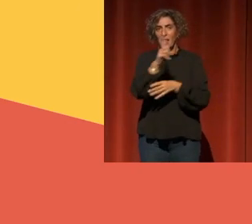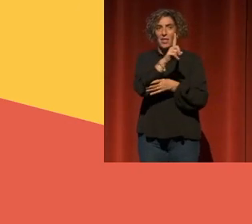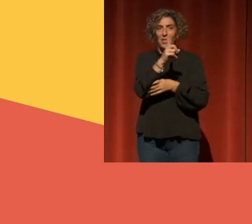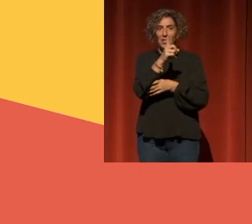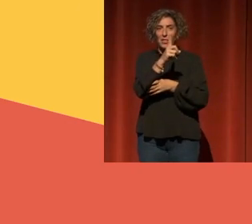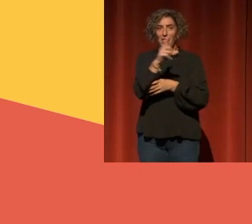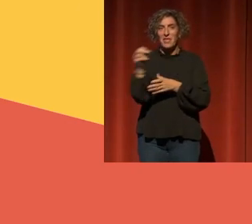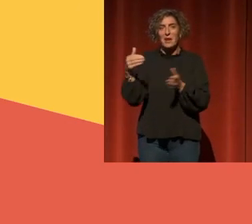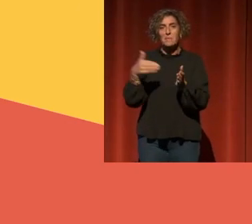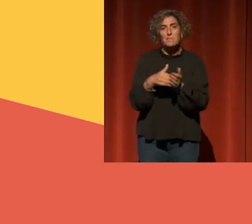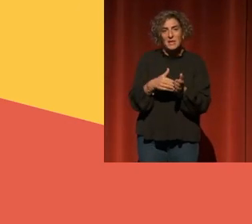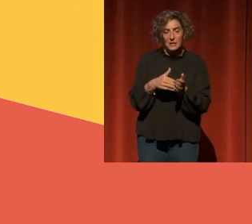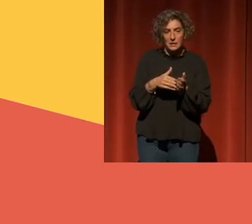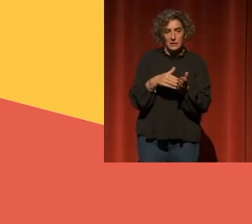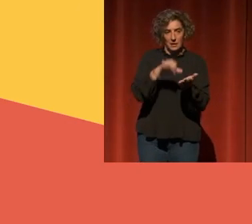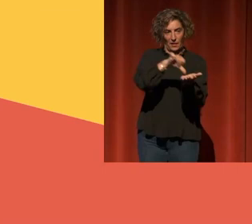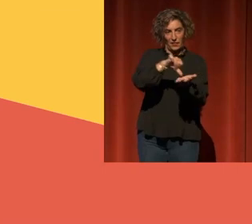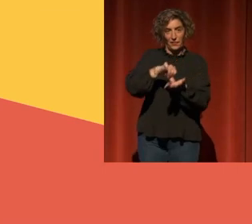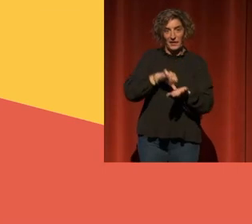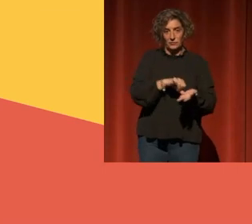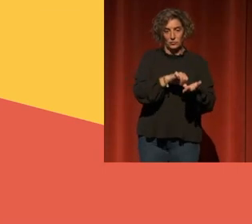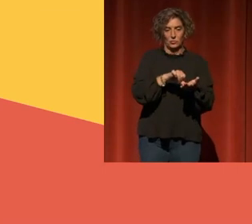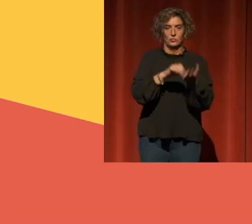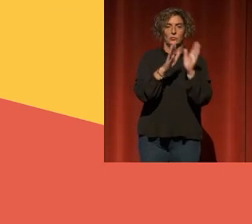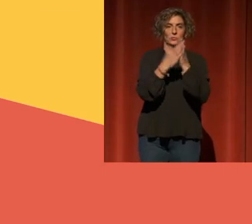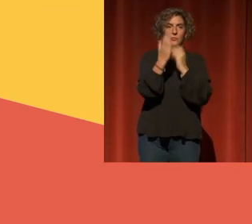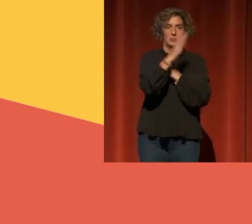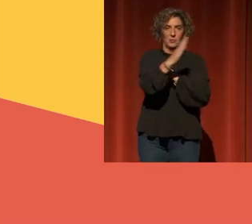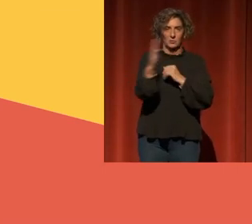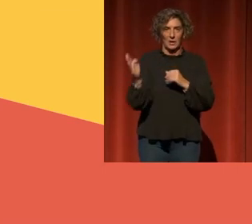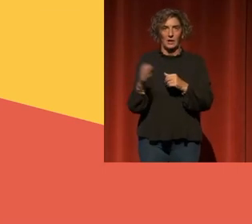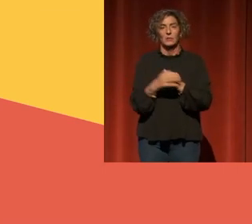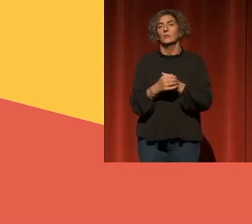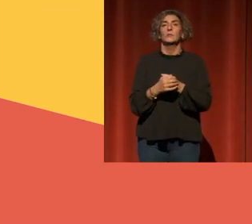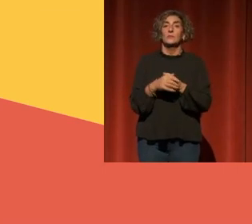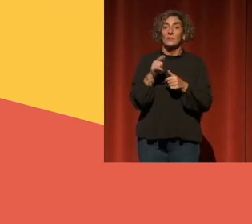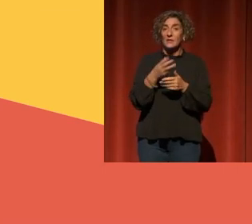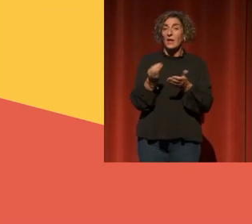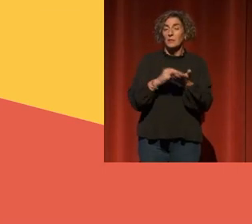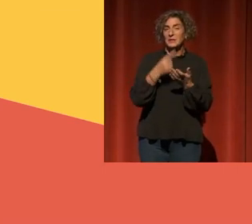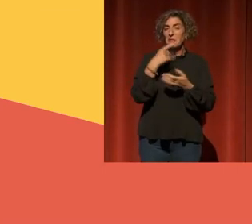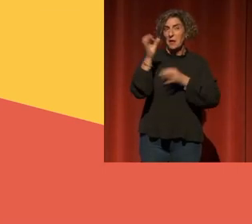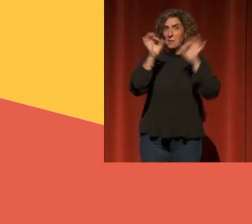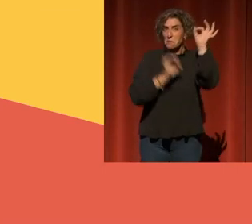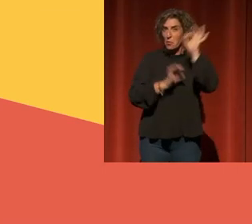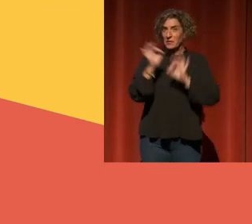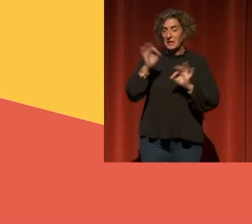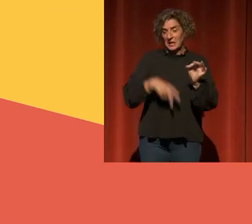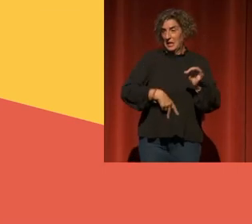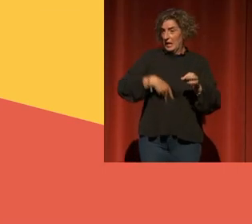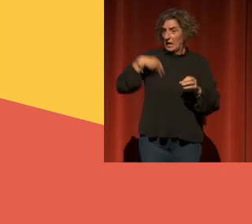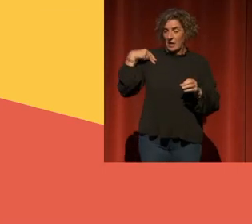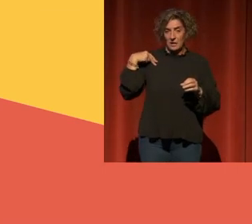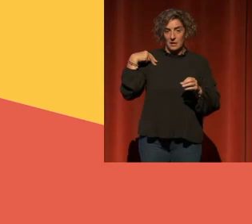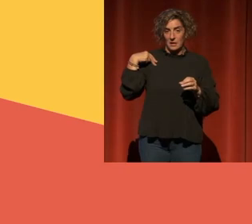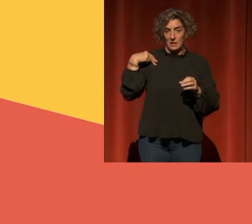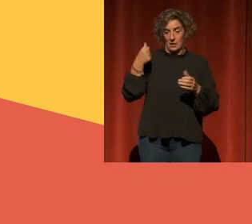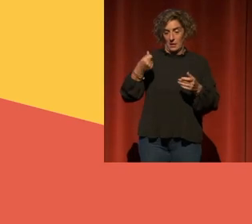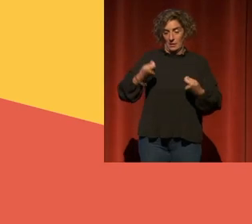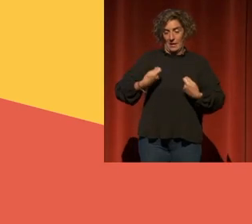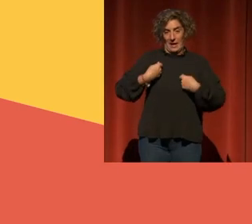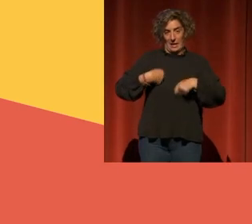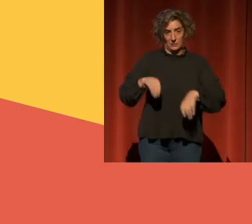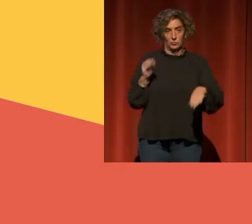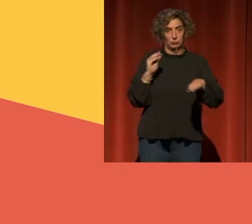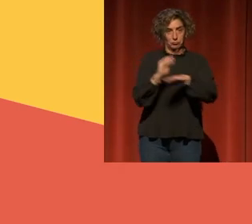centros bibliotecarios y además también estimaron que el porcentaje global de la dotación económica en